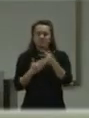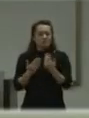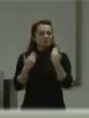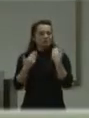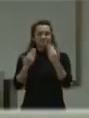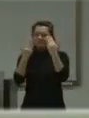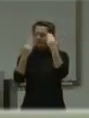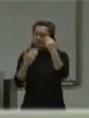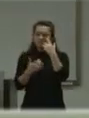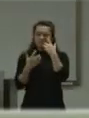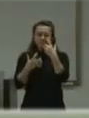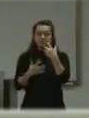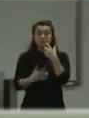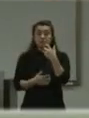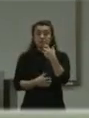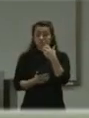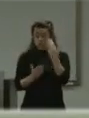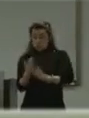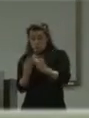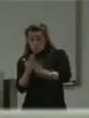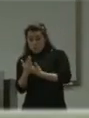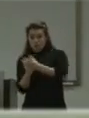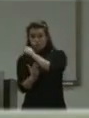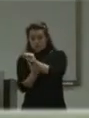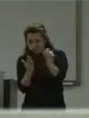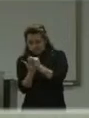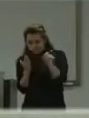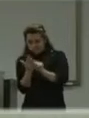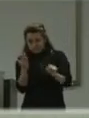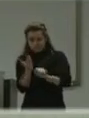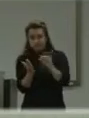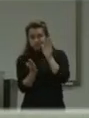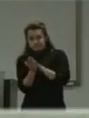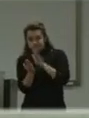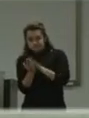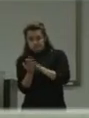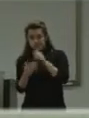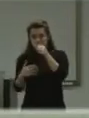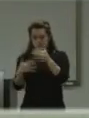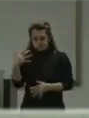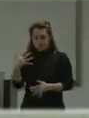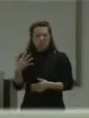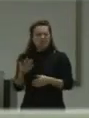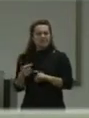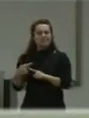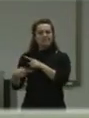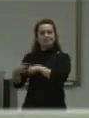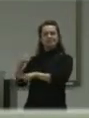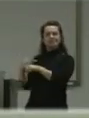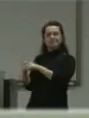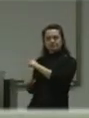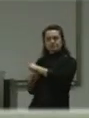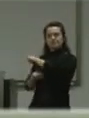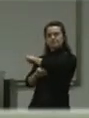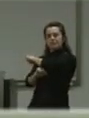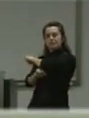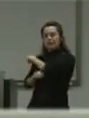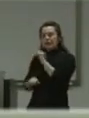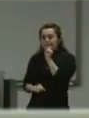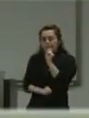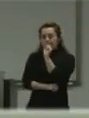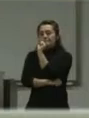que tiene fue que todas estos documentos y todo lo que ustedes están viendo tuvo de base la pregunta